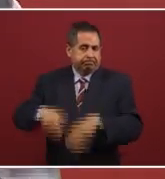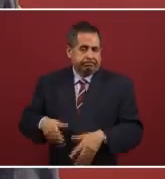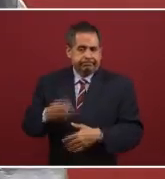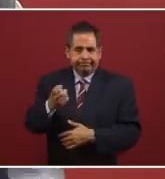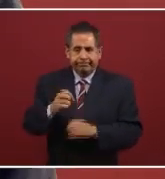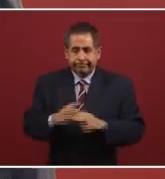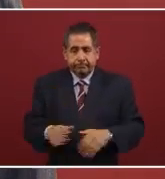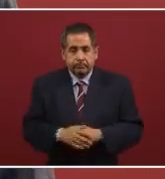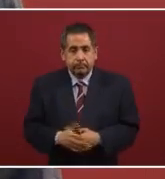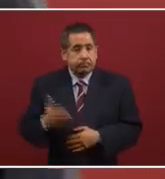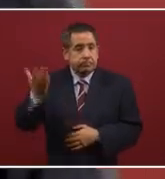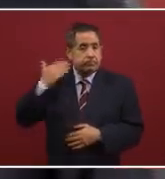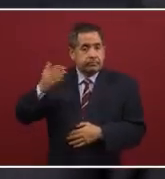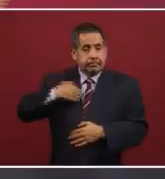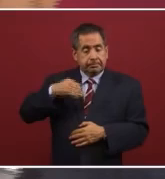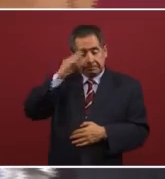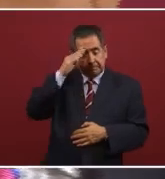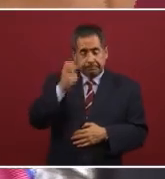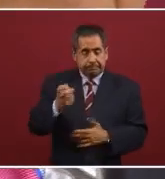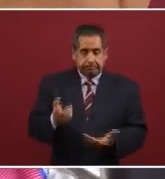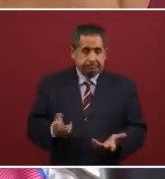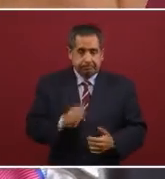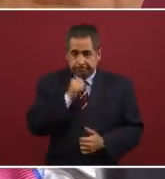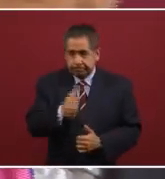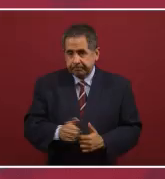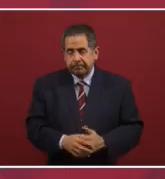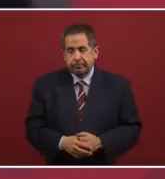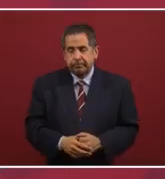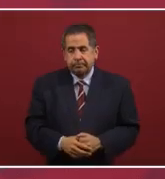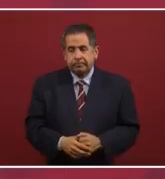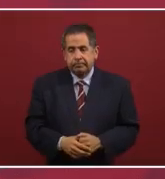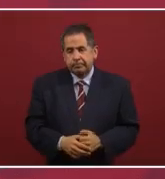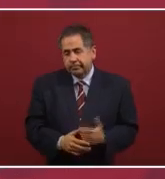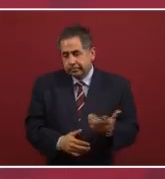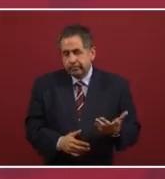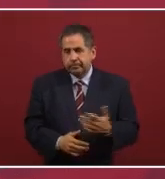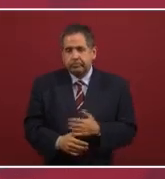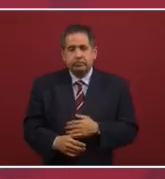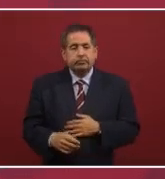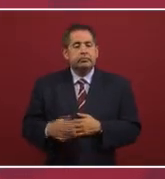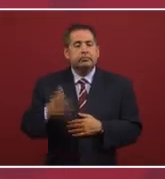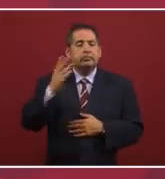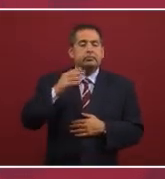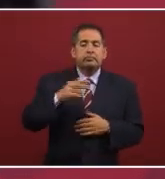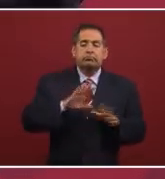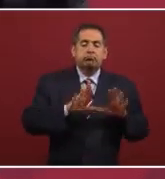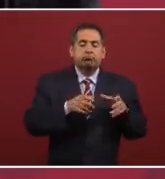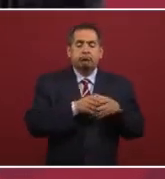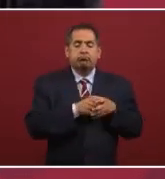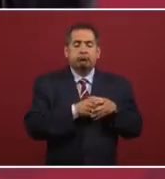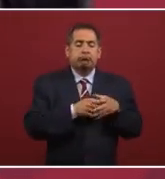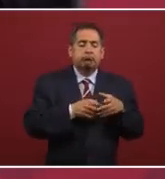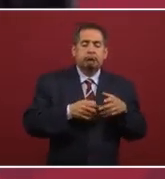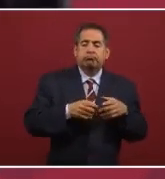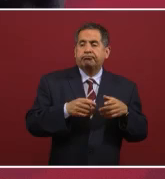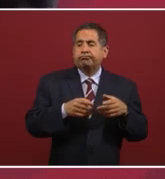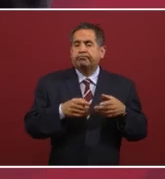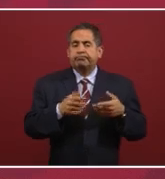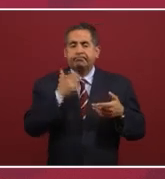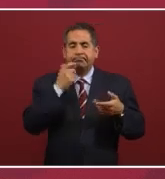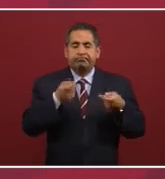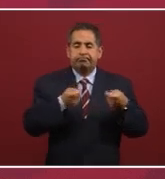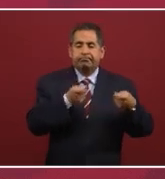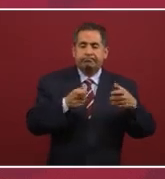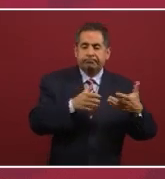Entonces, eso no se tomaba en cuenta. Entonces, era mantener equilibrios